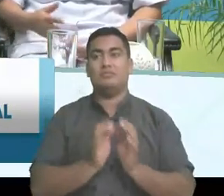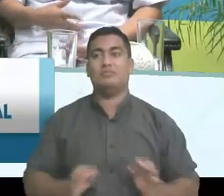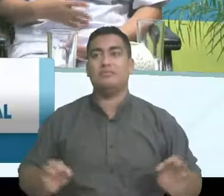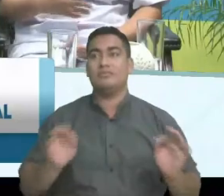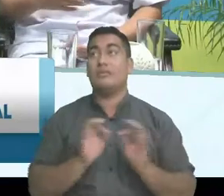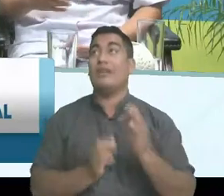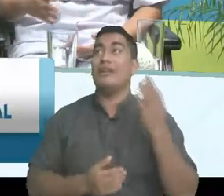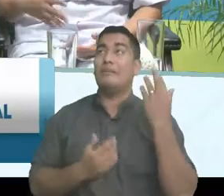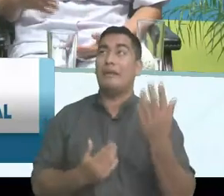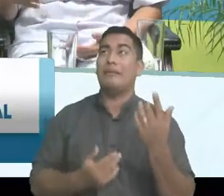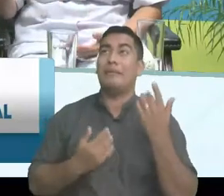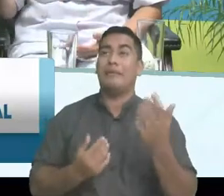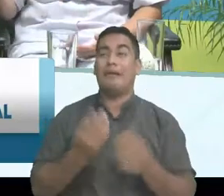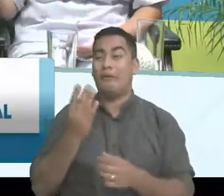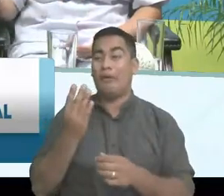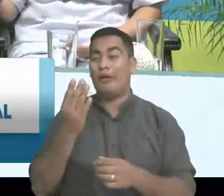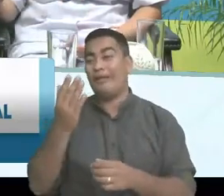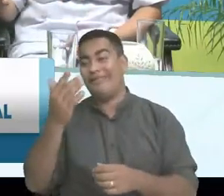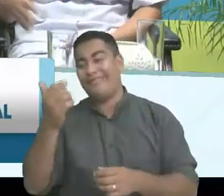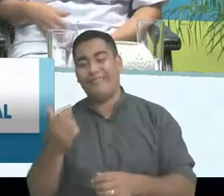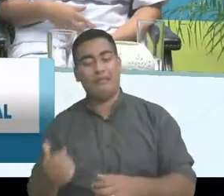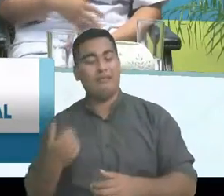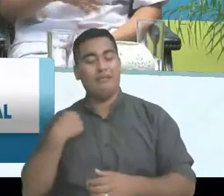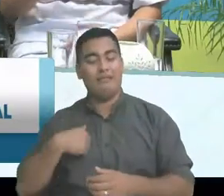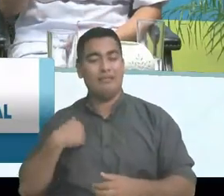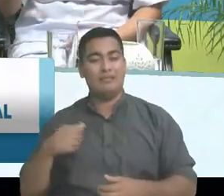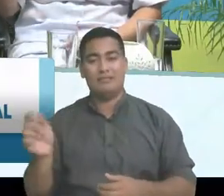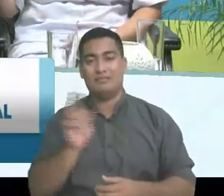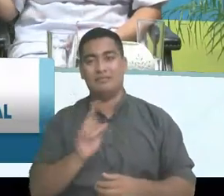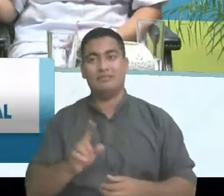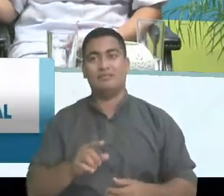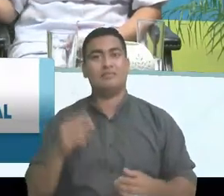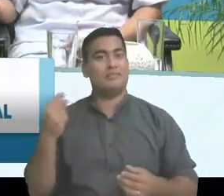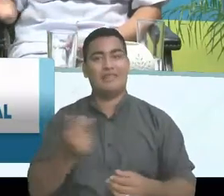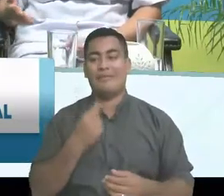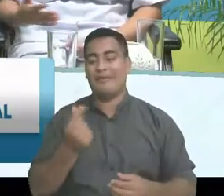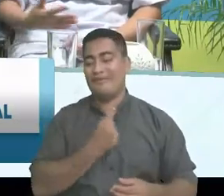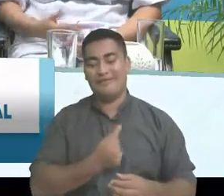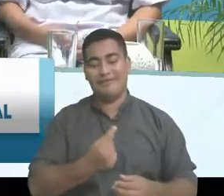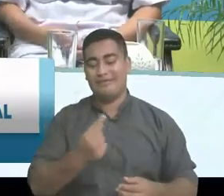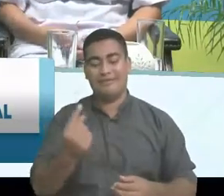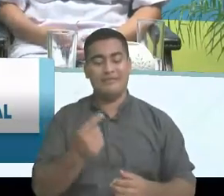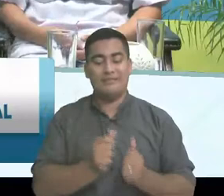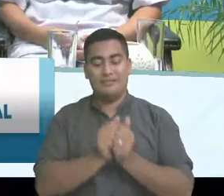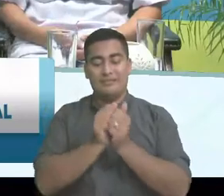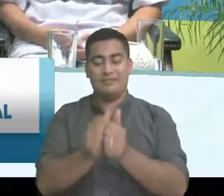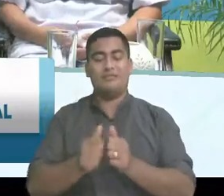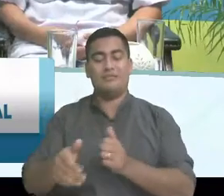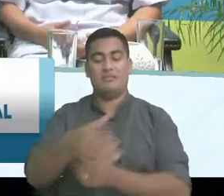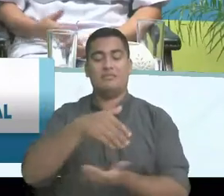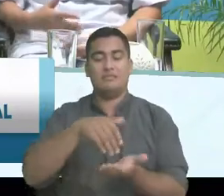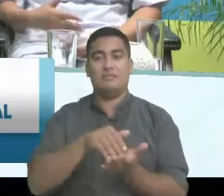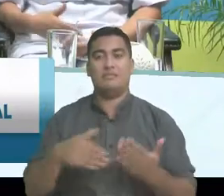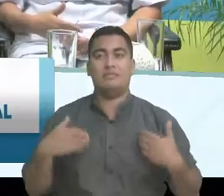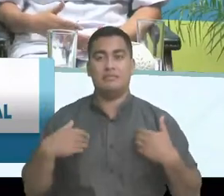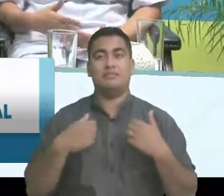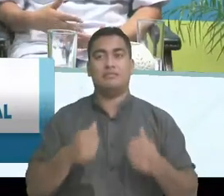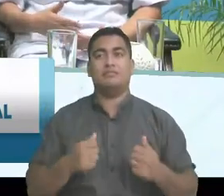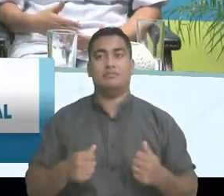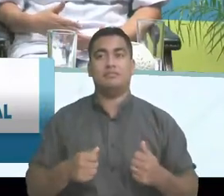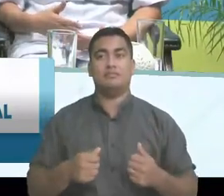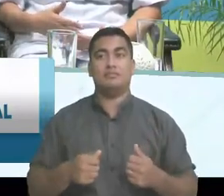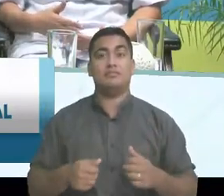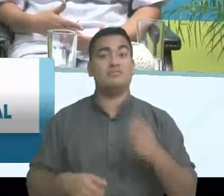ni 4, 5, 6 evacuaciones, ni 24 horas. A las 24 horas, muchos niños sin la